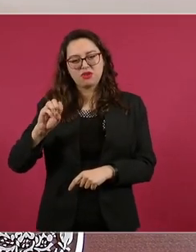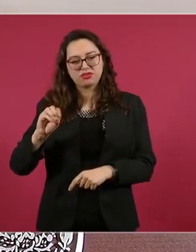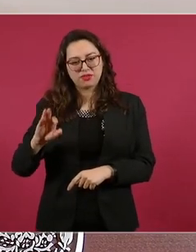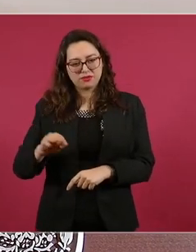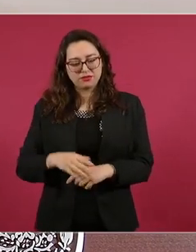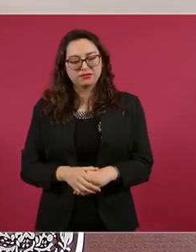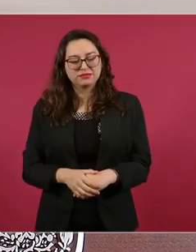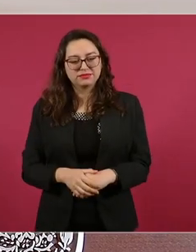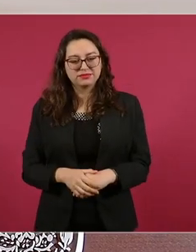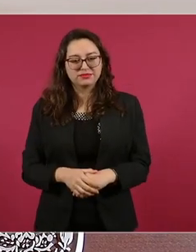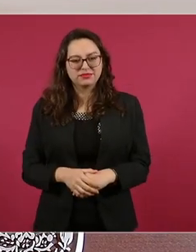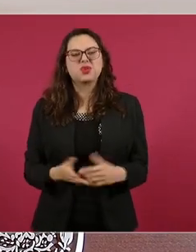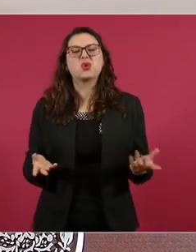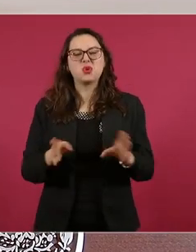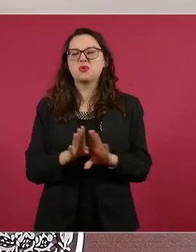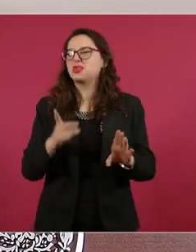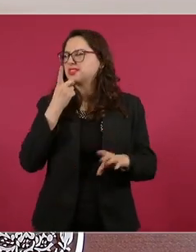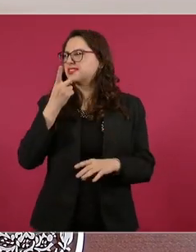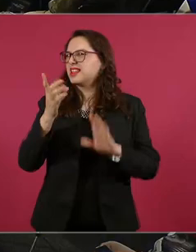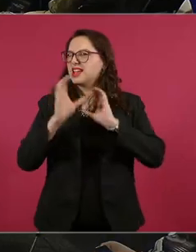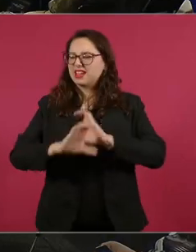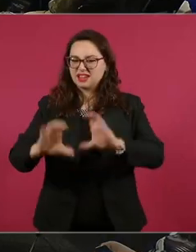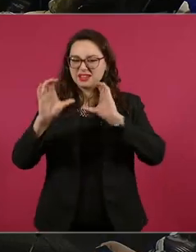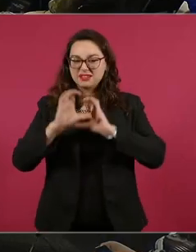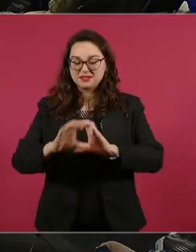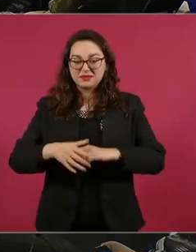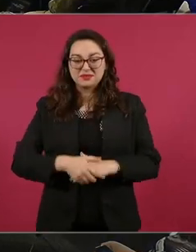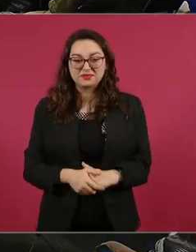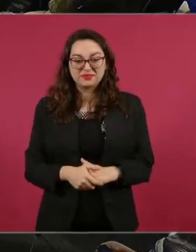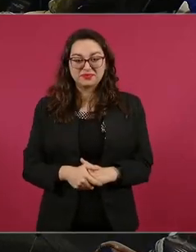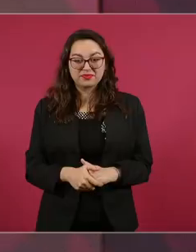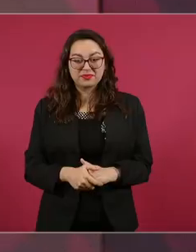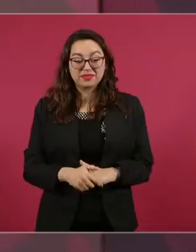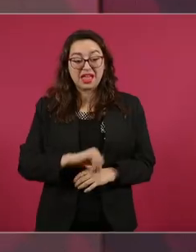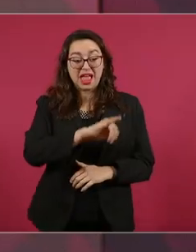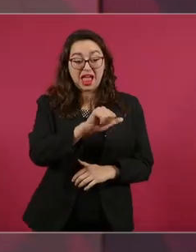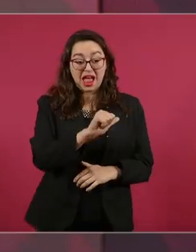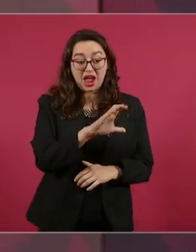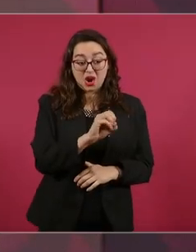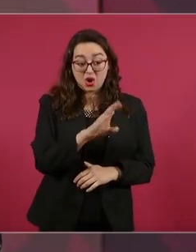¿Cómo va lo de la canción de Molotov? Que no te haga bobo, Jacobo.